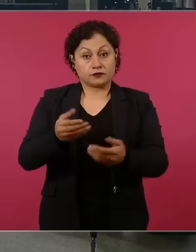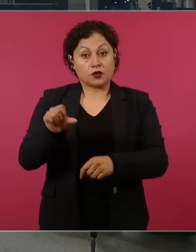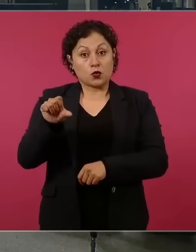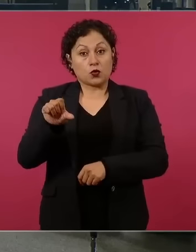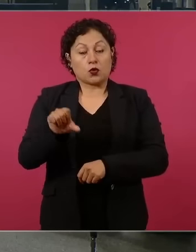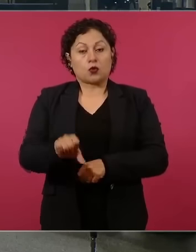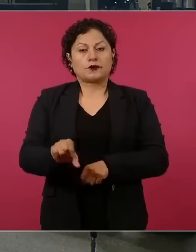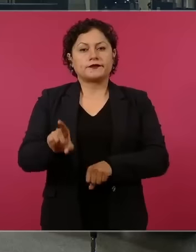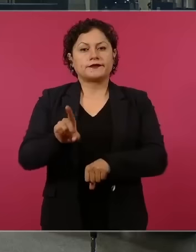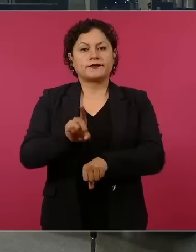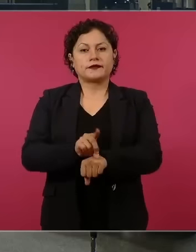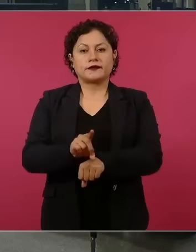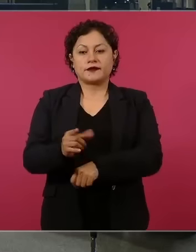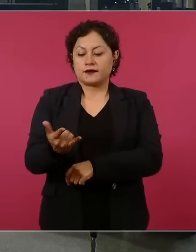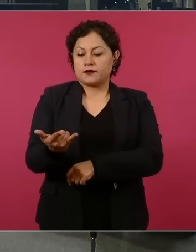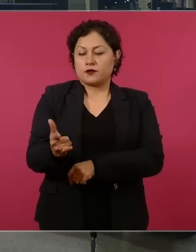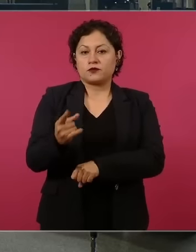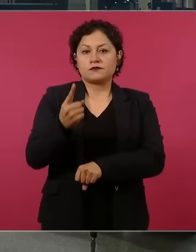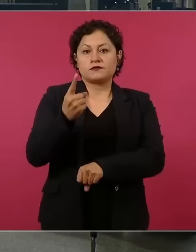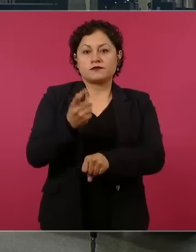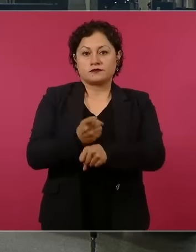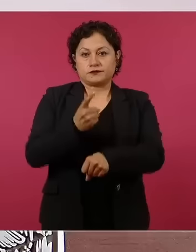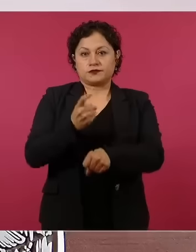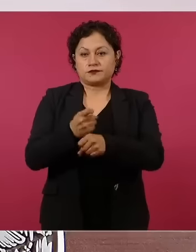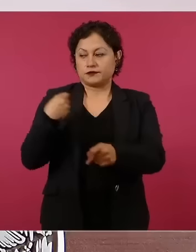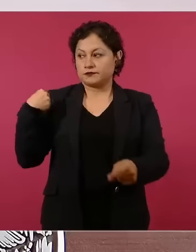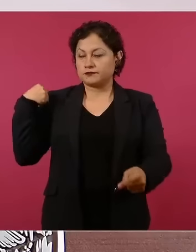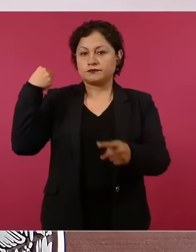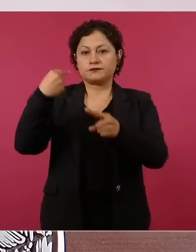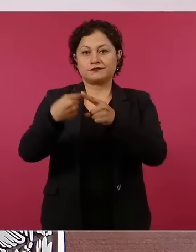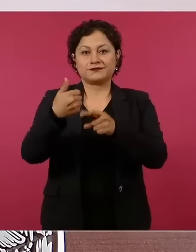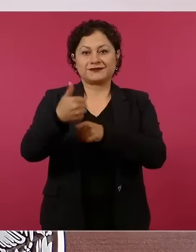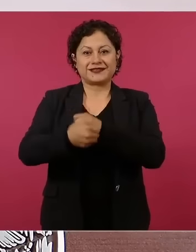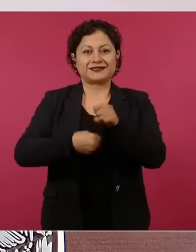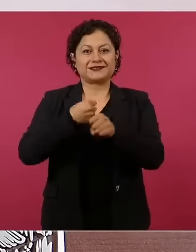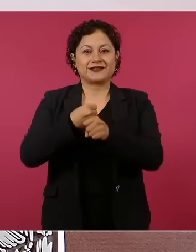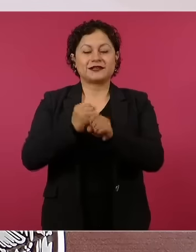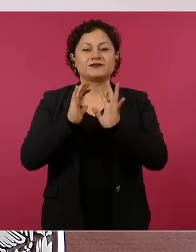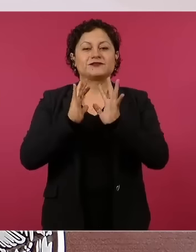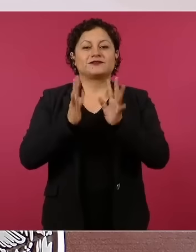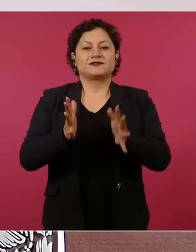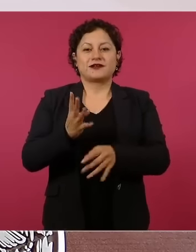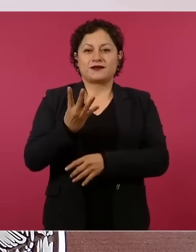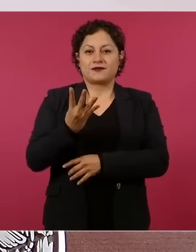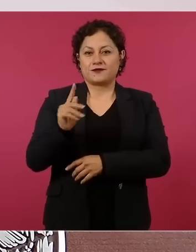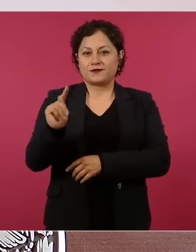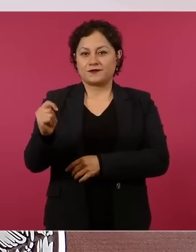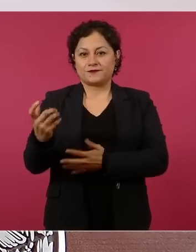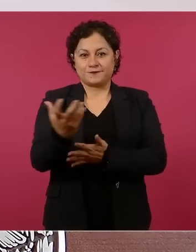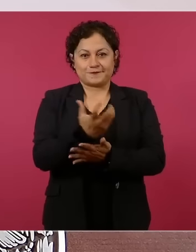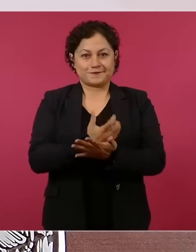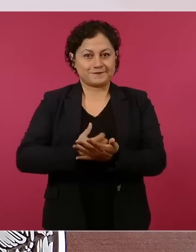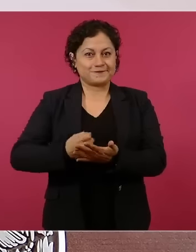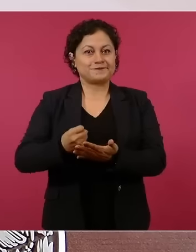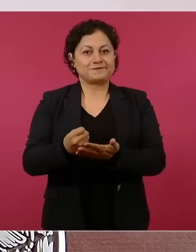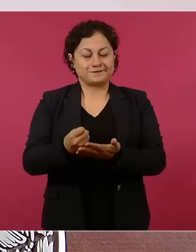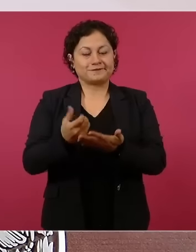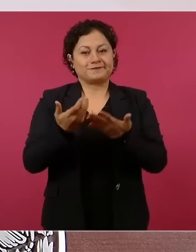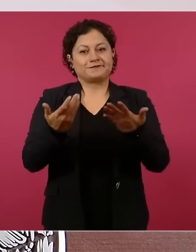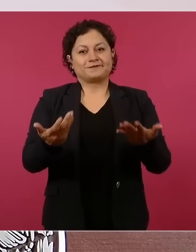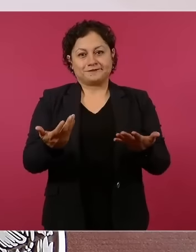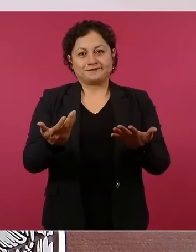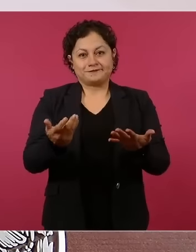1 de julio, a 6 años del triunfo de la Cuarta Transformación, vamos a hacer entrega de